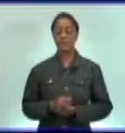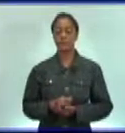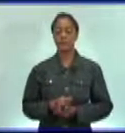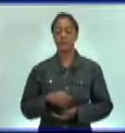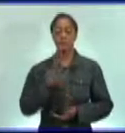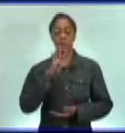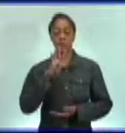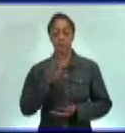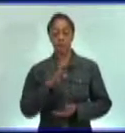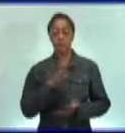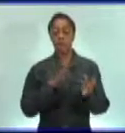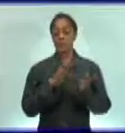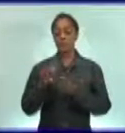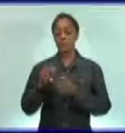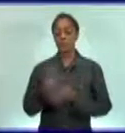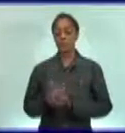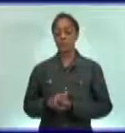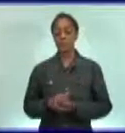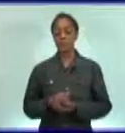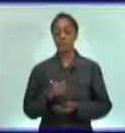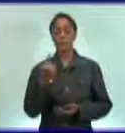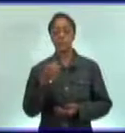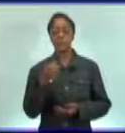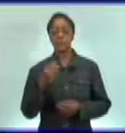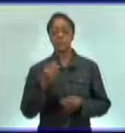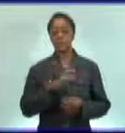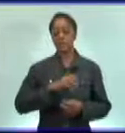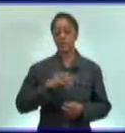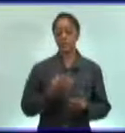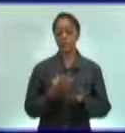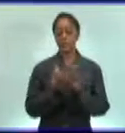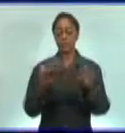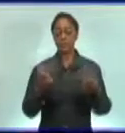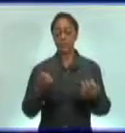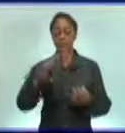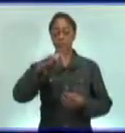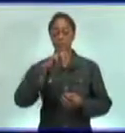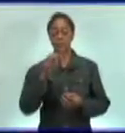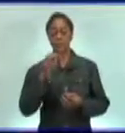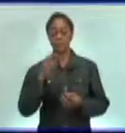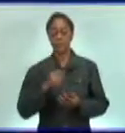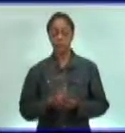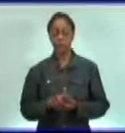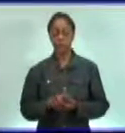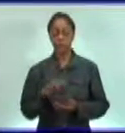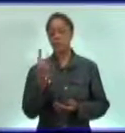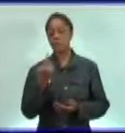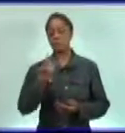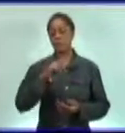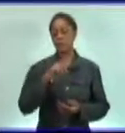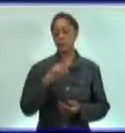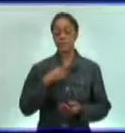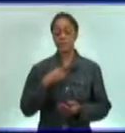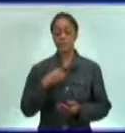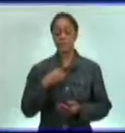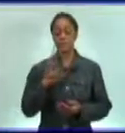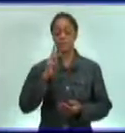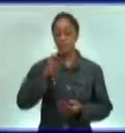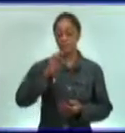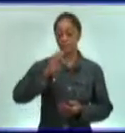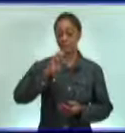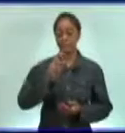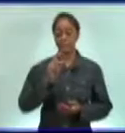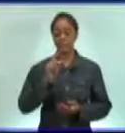4 proposiciones. Solo la célula vegetal tiene mitocondrias, solo la célula vegetal tiene